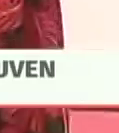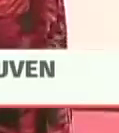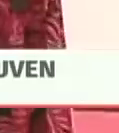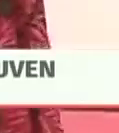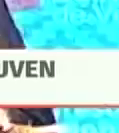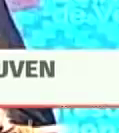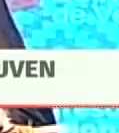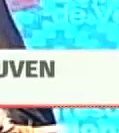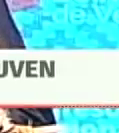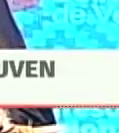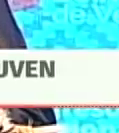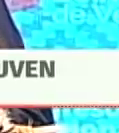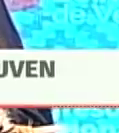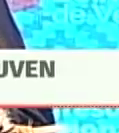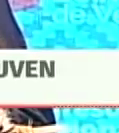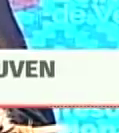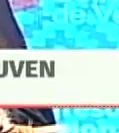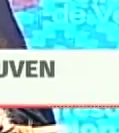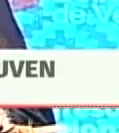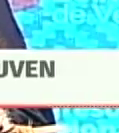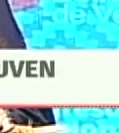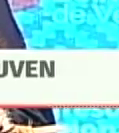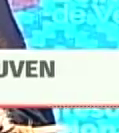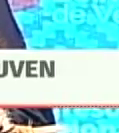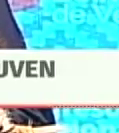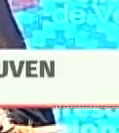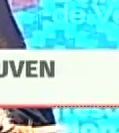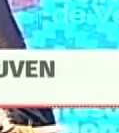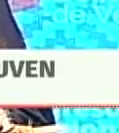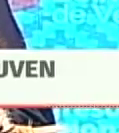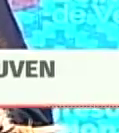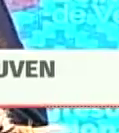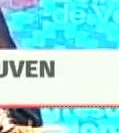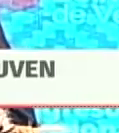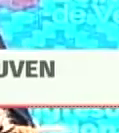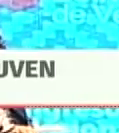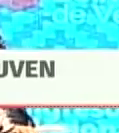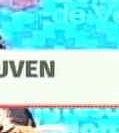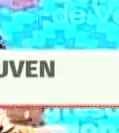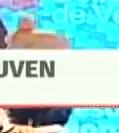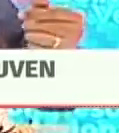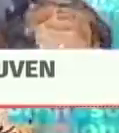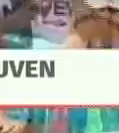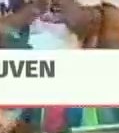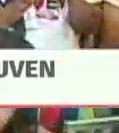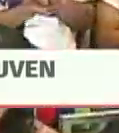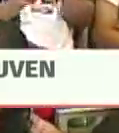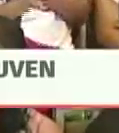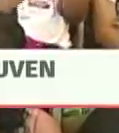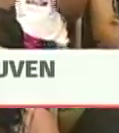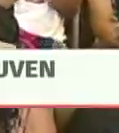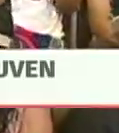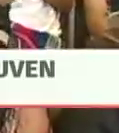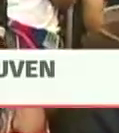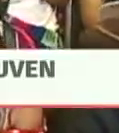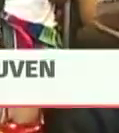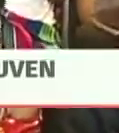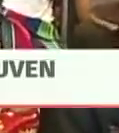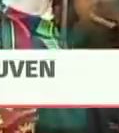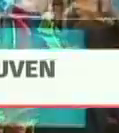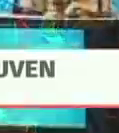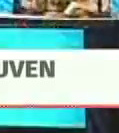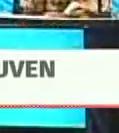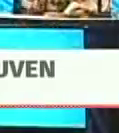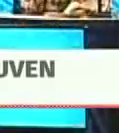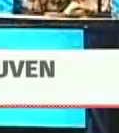eso queremos felicitarlo. Un abrazo y mil bendiciones para usted. Amén, amén, Noelí, muchas